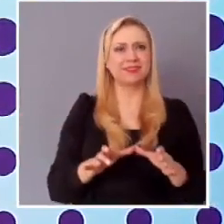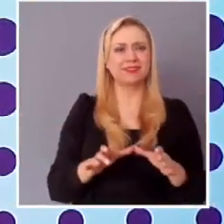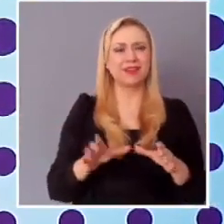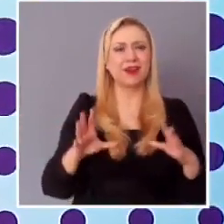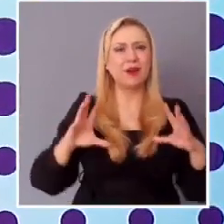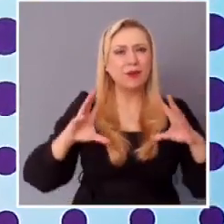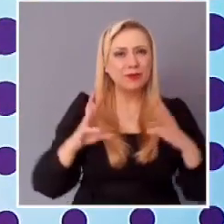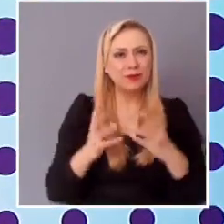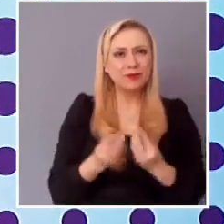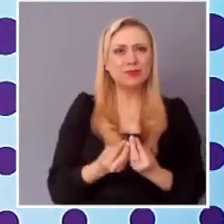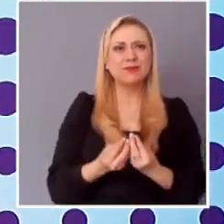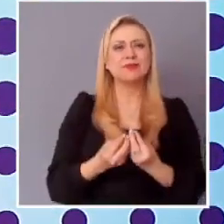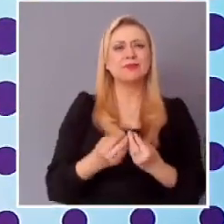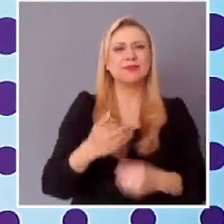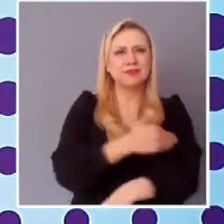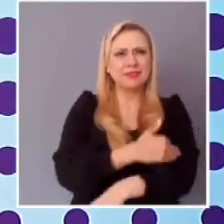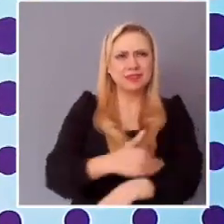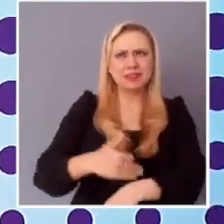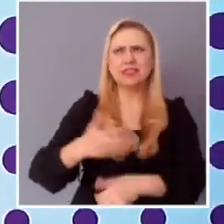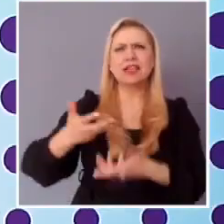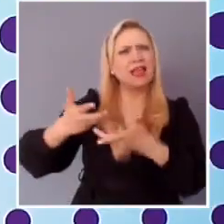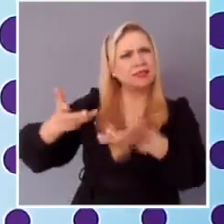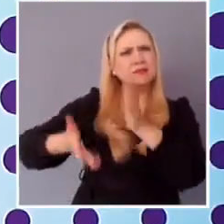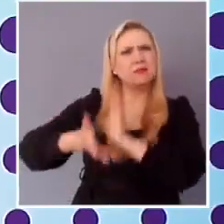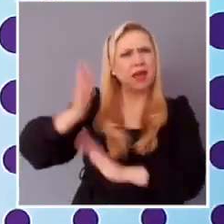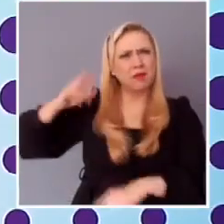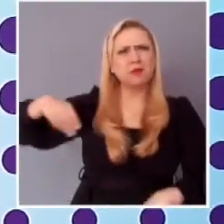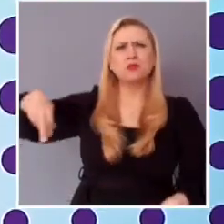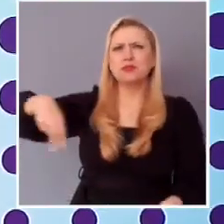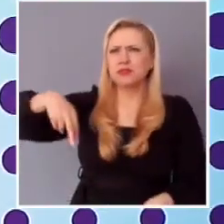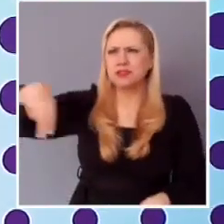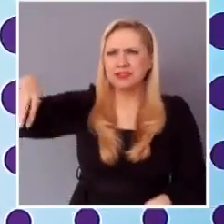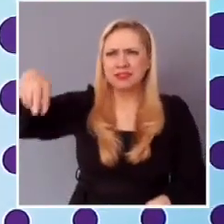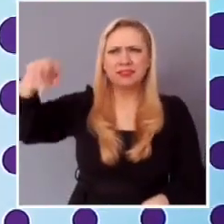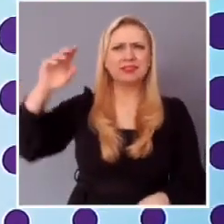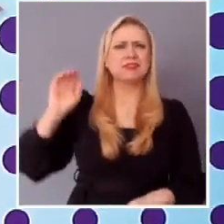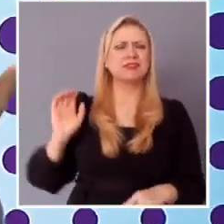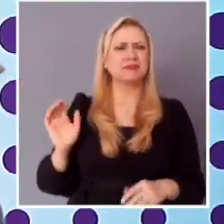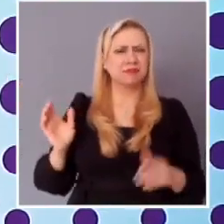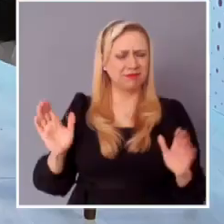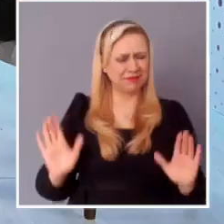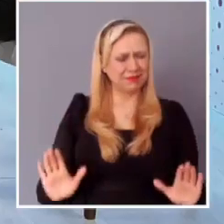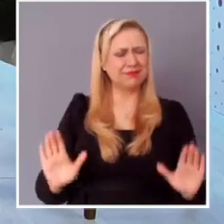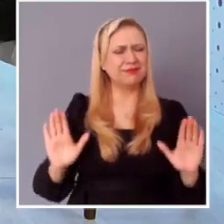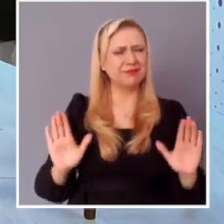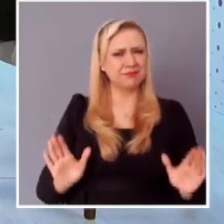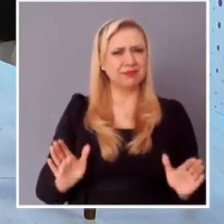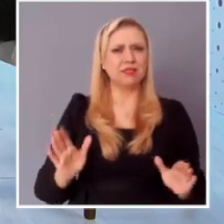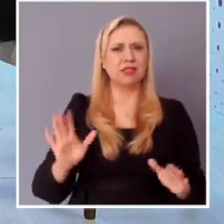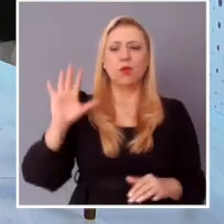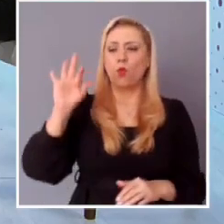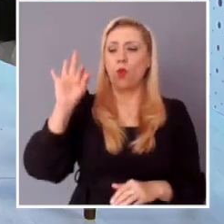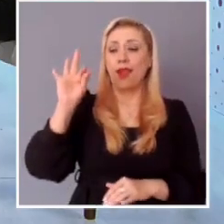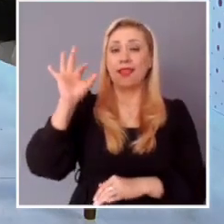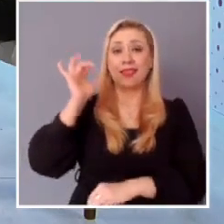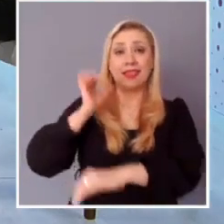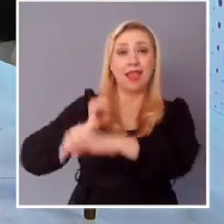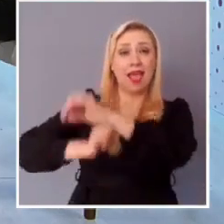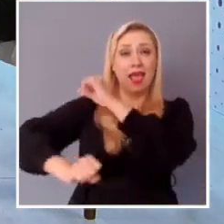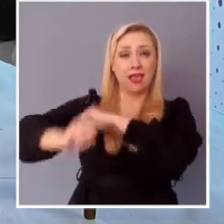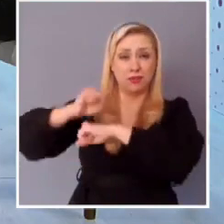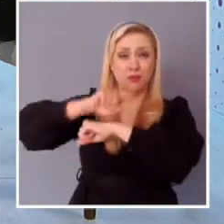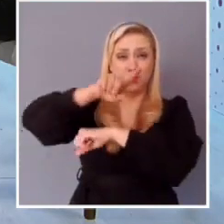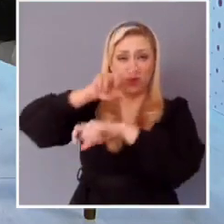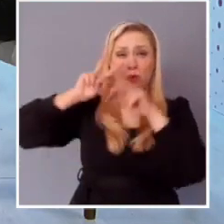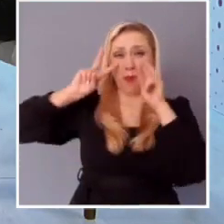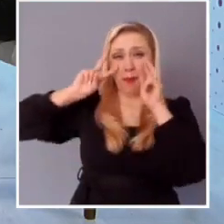comunidad y van a estar en la calle. Y estos son errores que cometieron algunos países 40 años atrás, ¿no? Y hemos ido